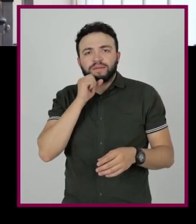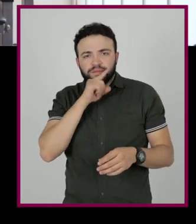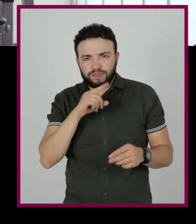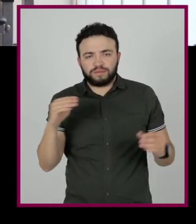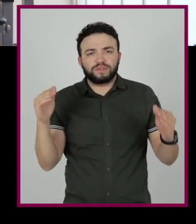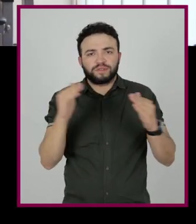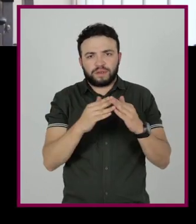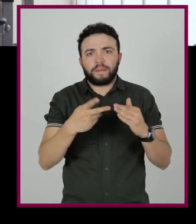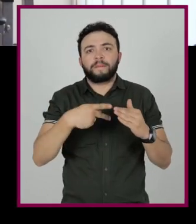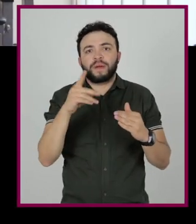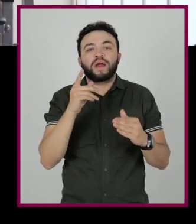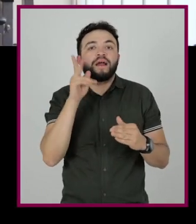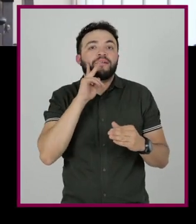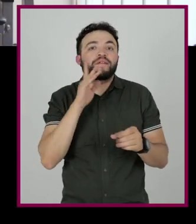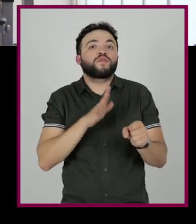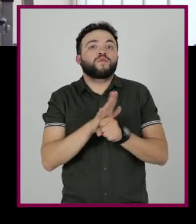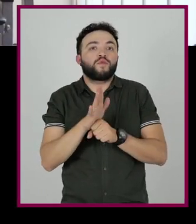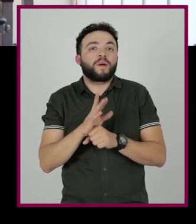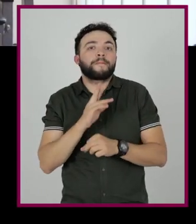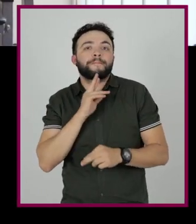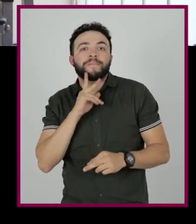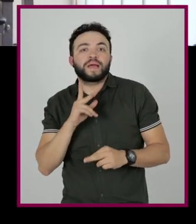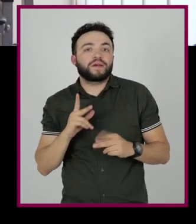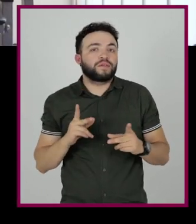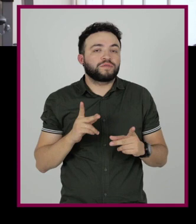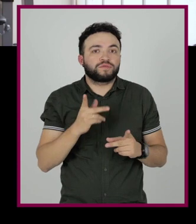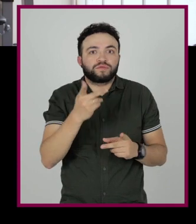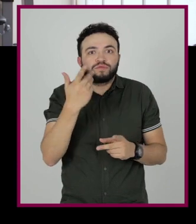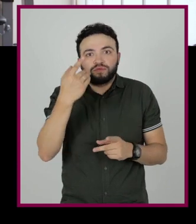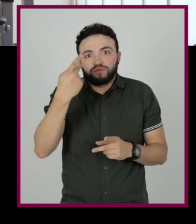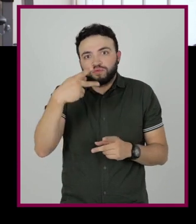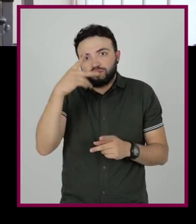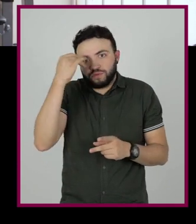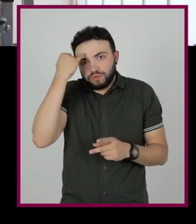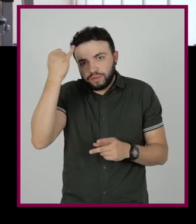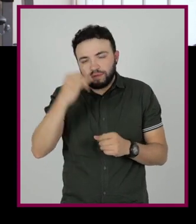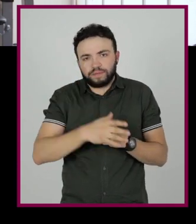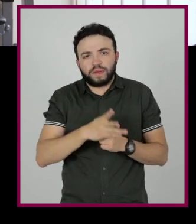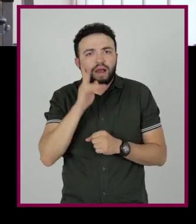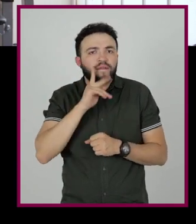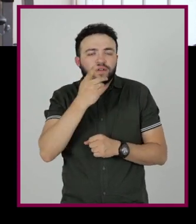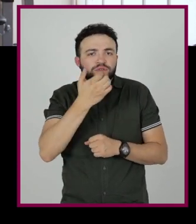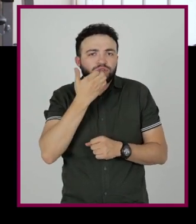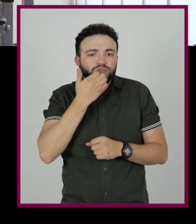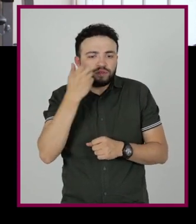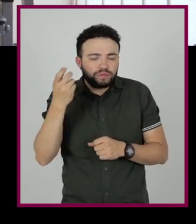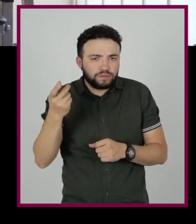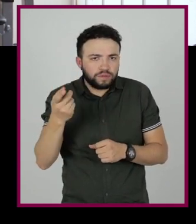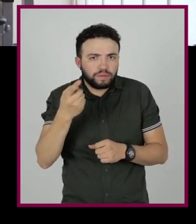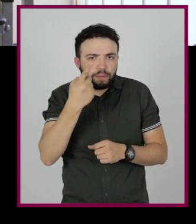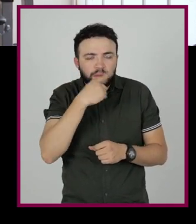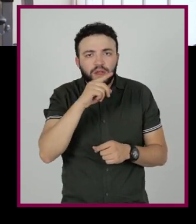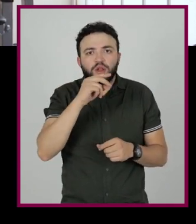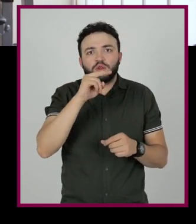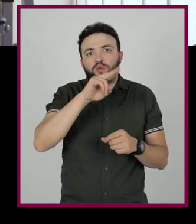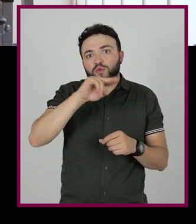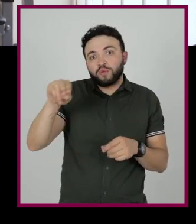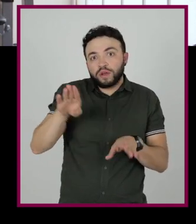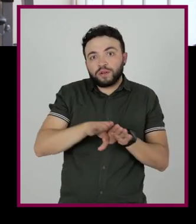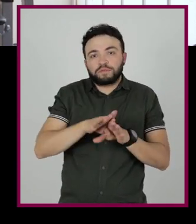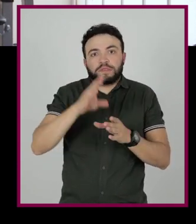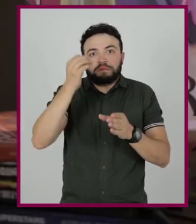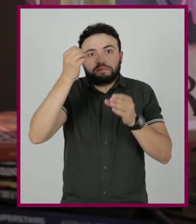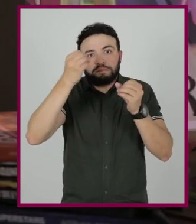que a continuación presentaremos algunos de ellos para que puedas analizar la información en tus clases y de esta forma nunca pierdas el orden